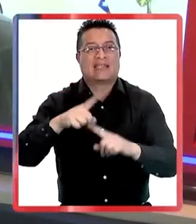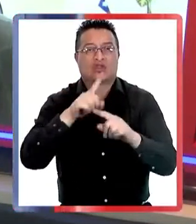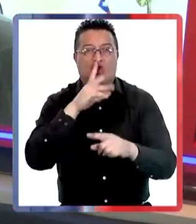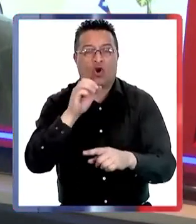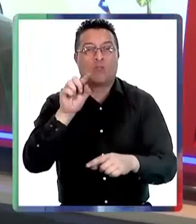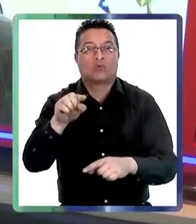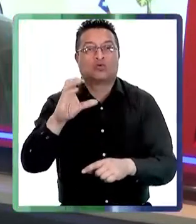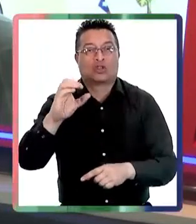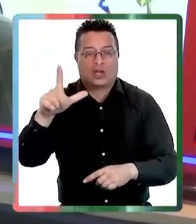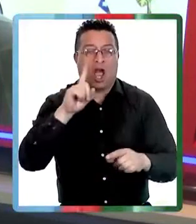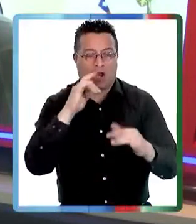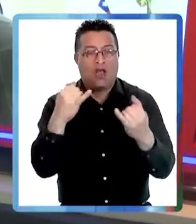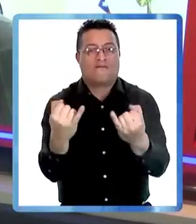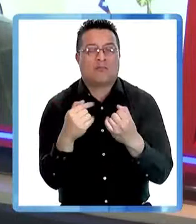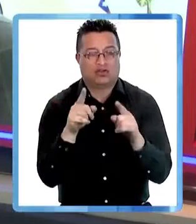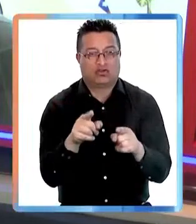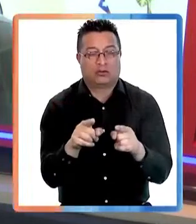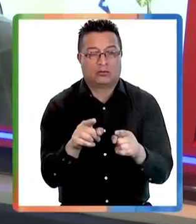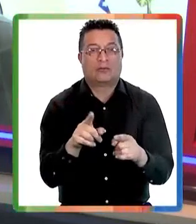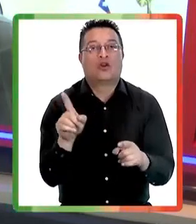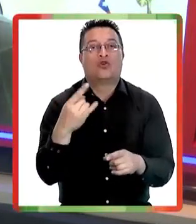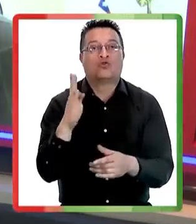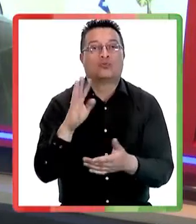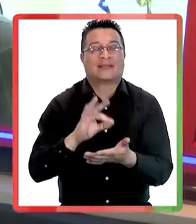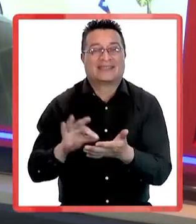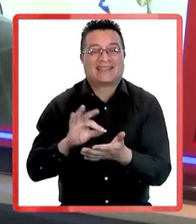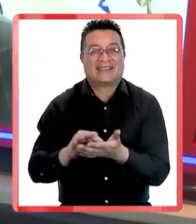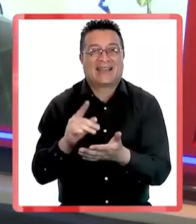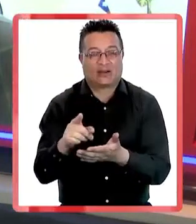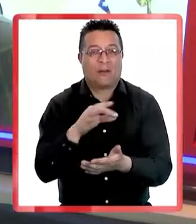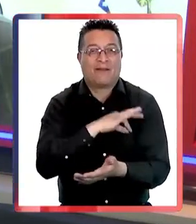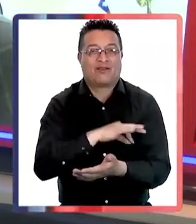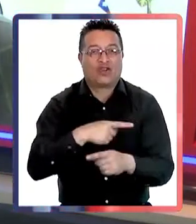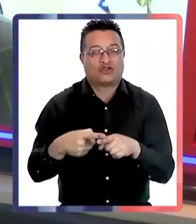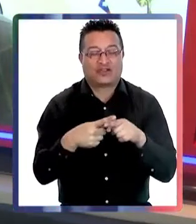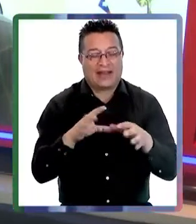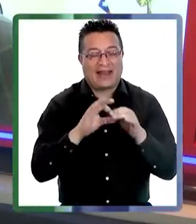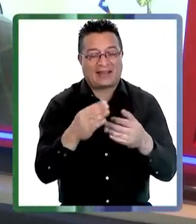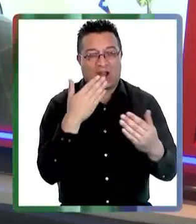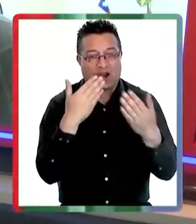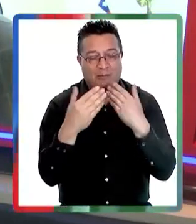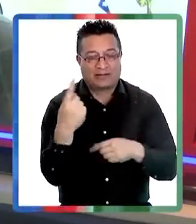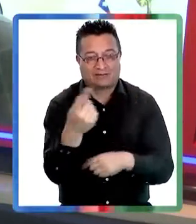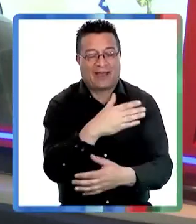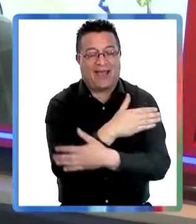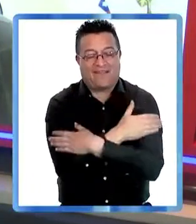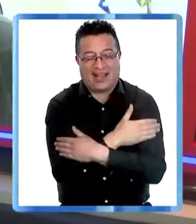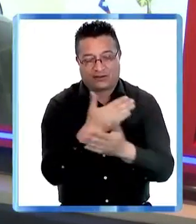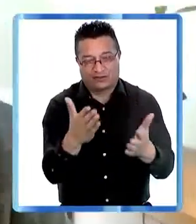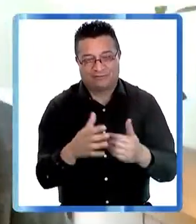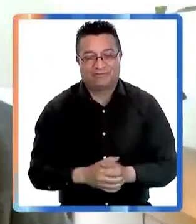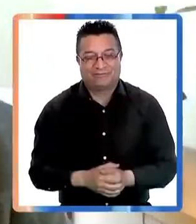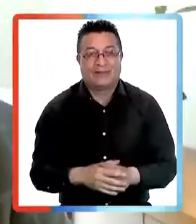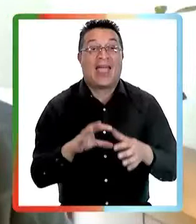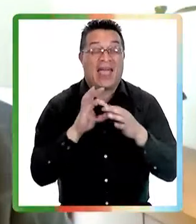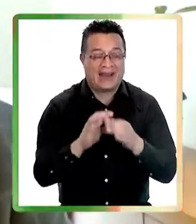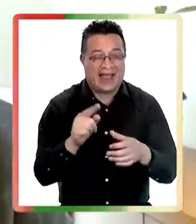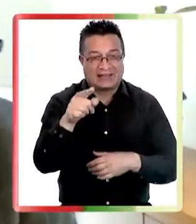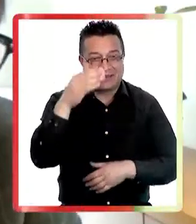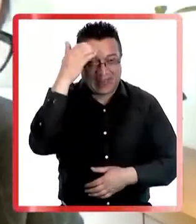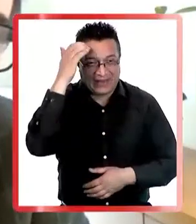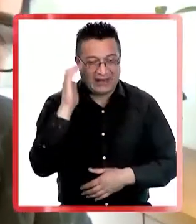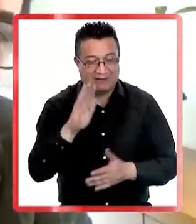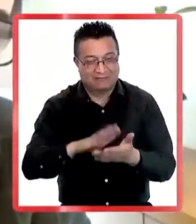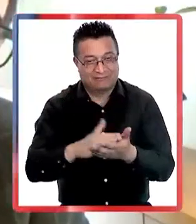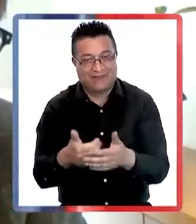www.sistemamixto.cl, ahí está la información. Subsecretario de Previsión Social, Cristian Larraín, muchísimas gracias por conversar con nosotros y le mandamos un abrazo muy grande. Gracias,